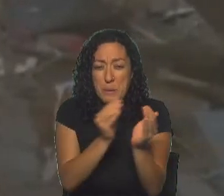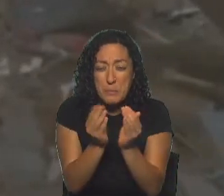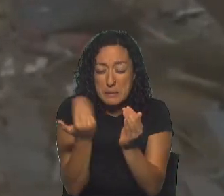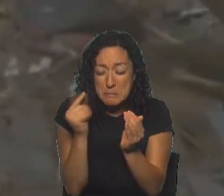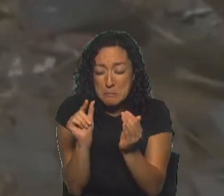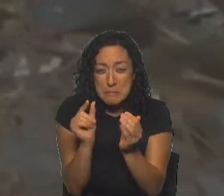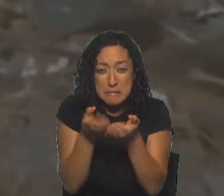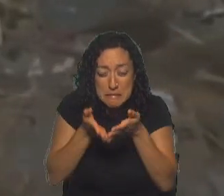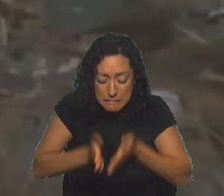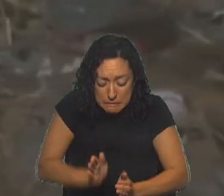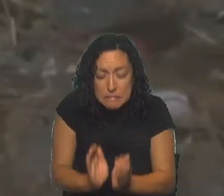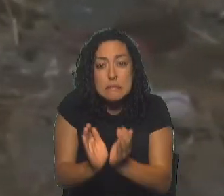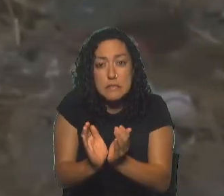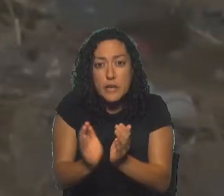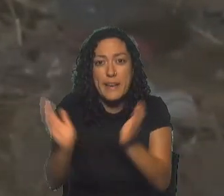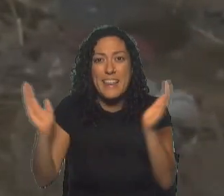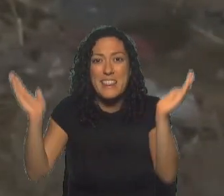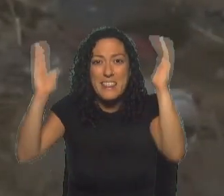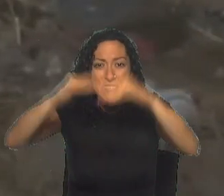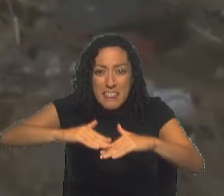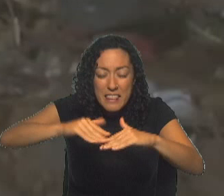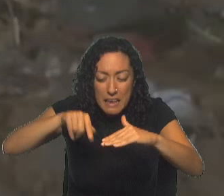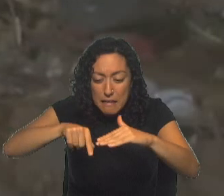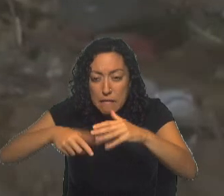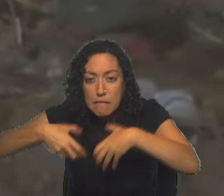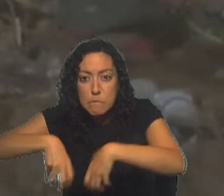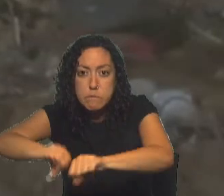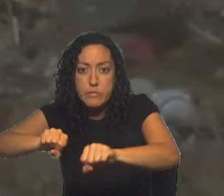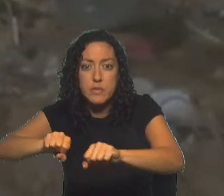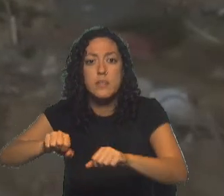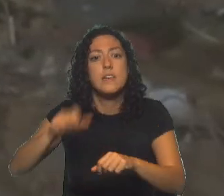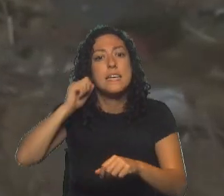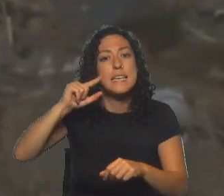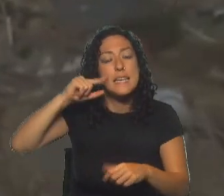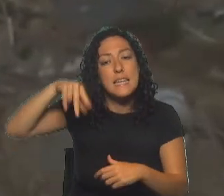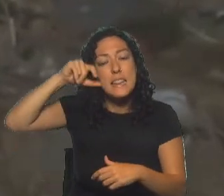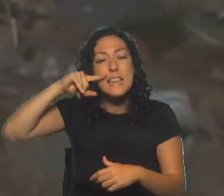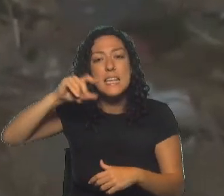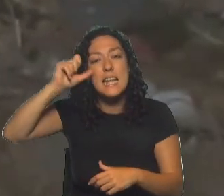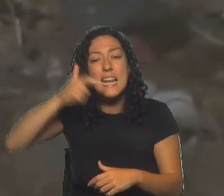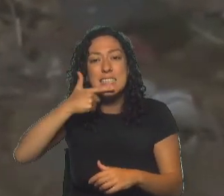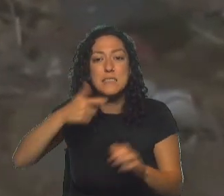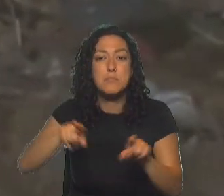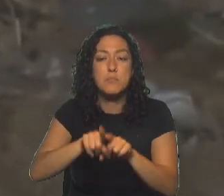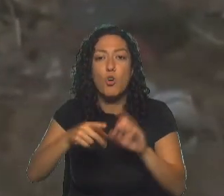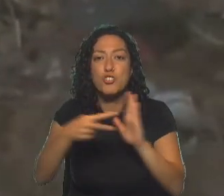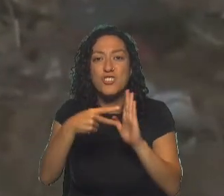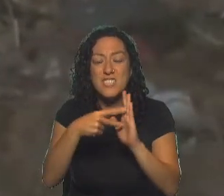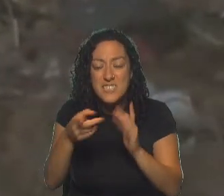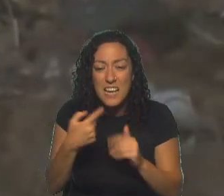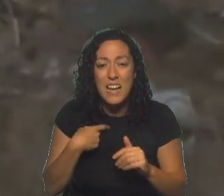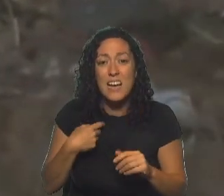estaba bajo los escombros de un edificio de Jindires, localidad en el noroeste de Siria. La niña estaba aún